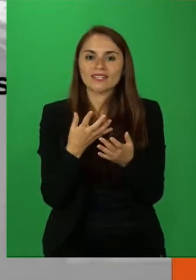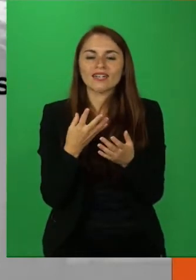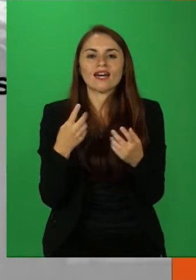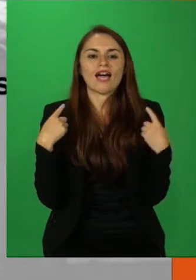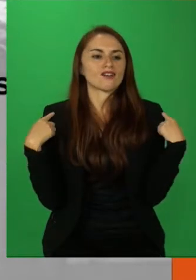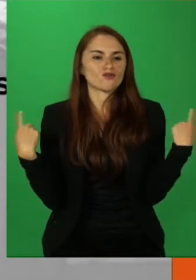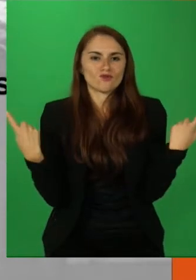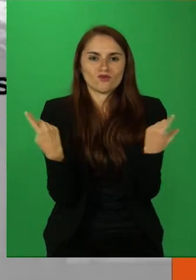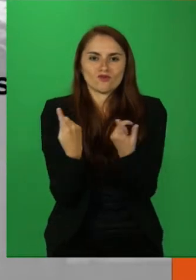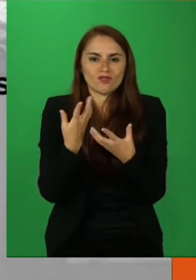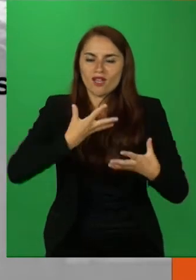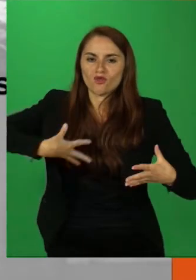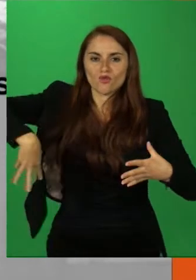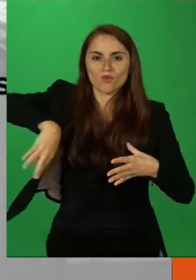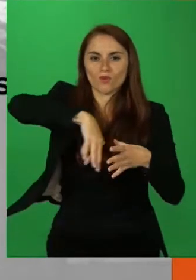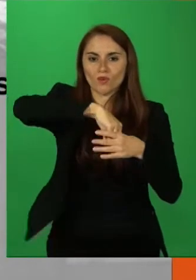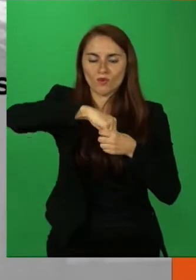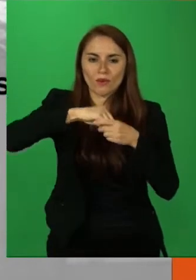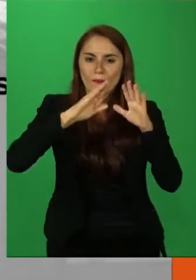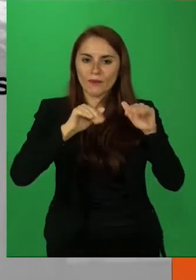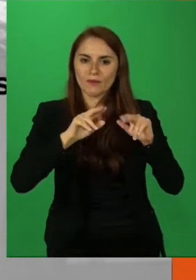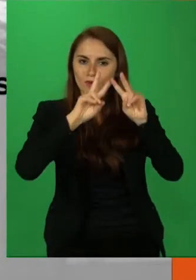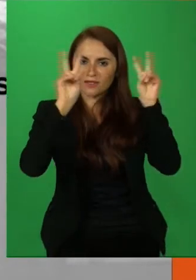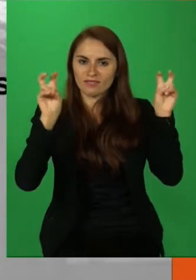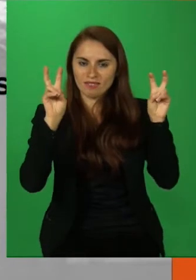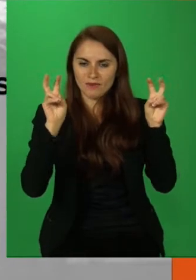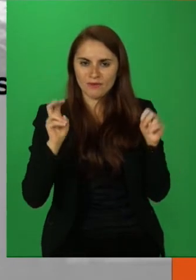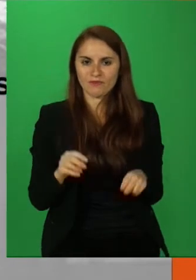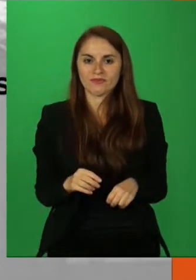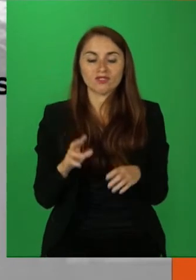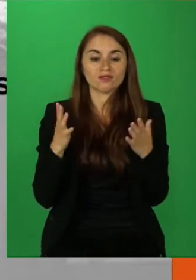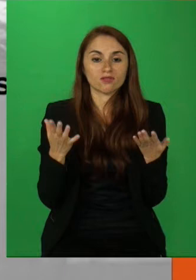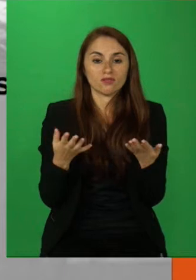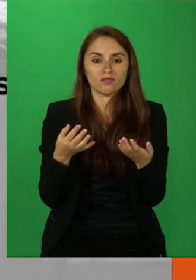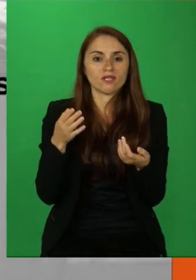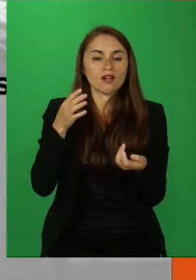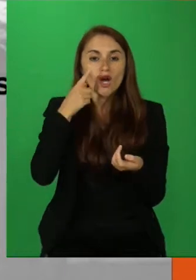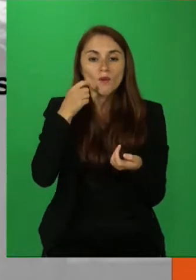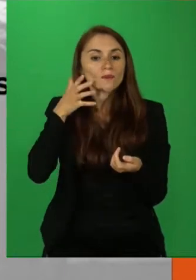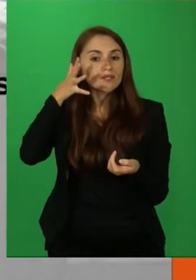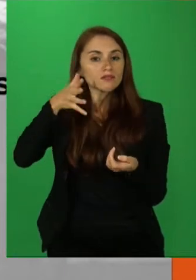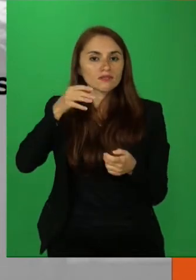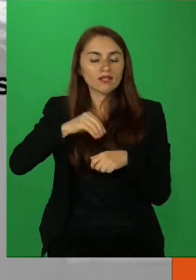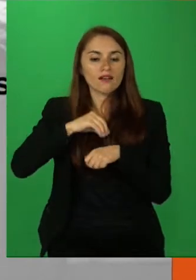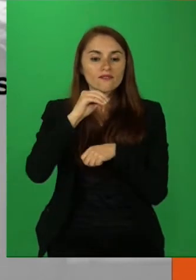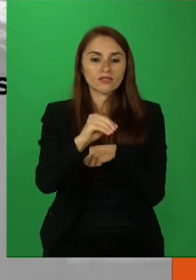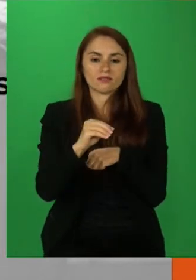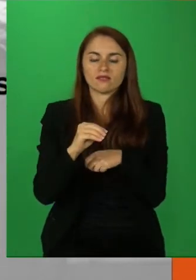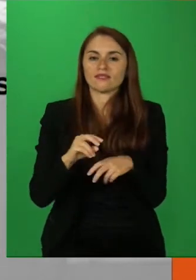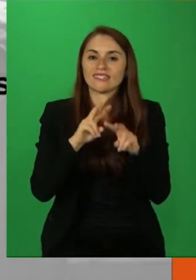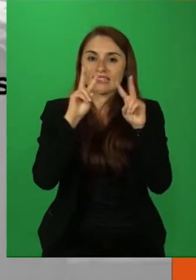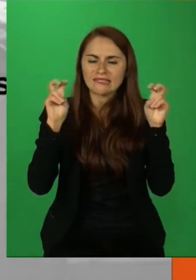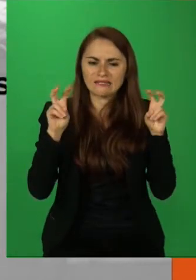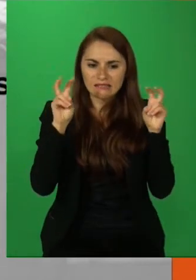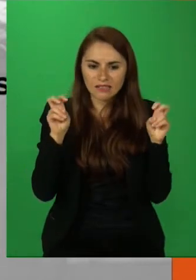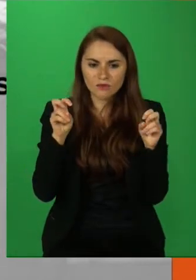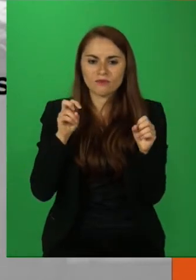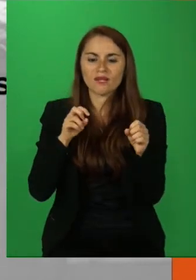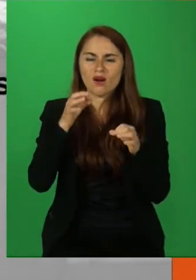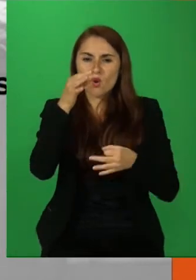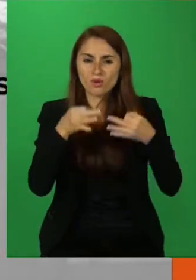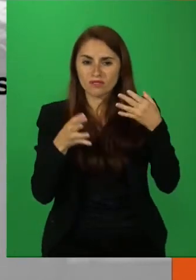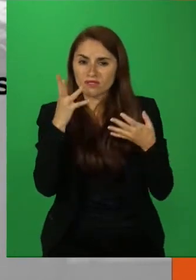en el tema. Es decir, expresa que el problema de las injusticias es de todos